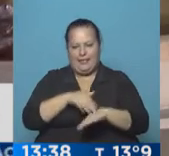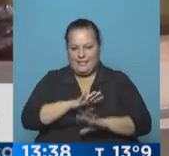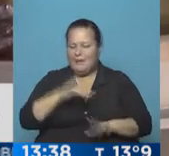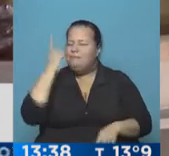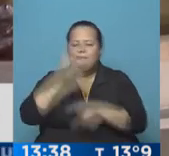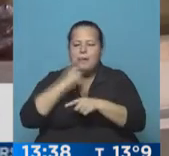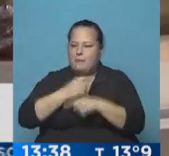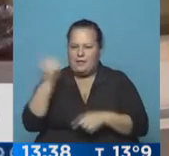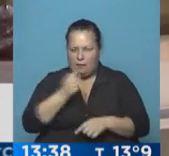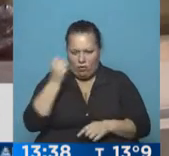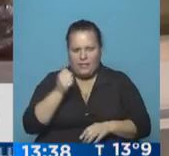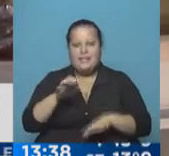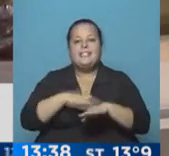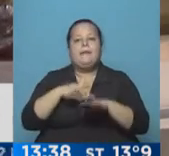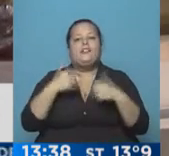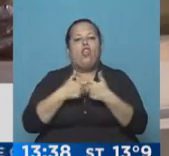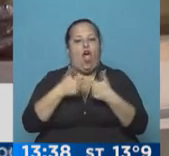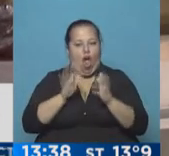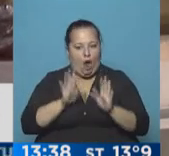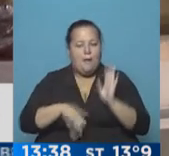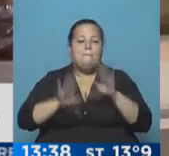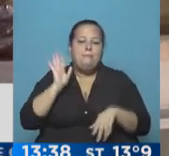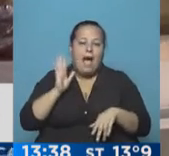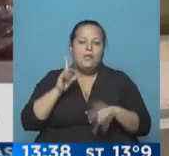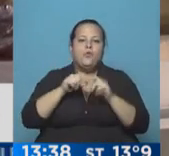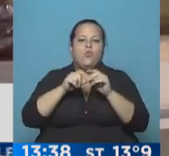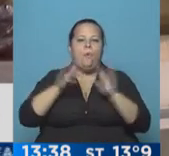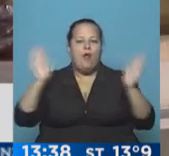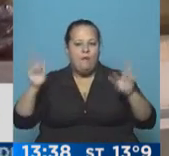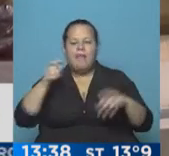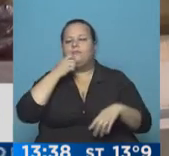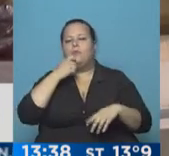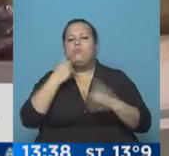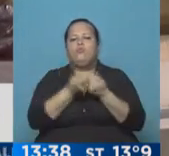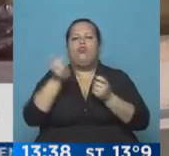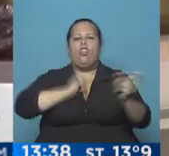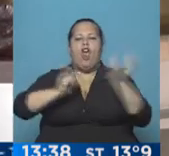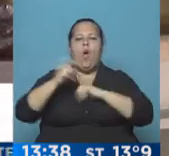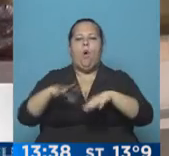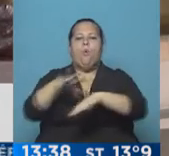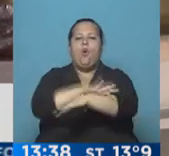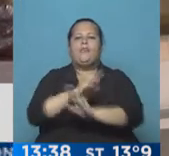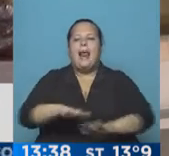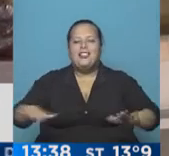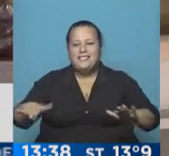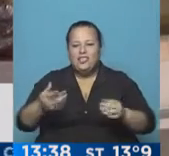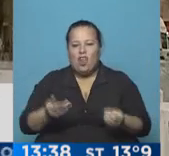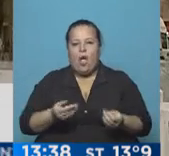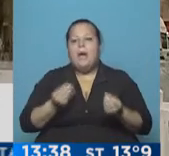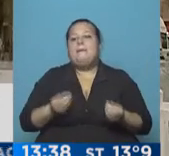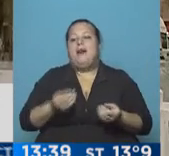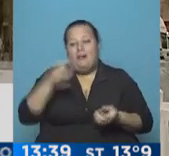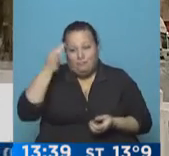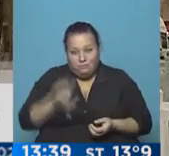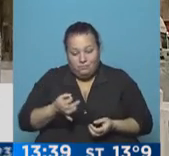fundamentalmente calzado de goma principalmente los números más grandes tenemos muchas donaciones de botas de goma para chiquitos pero en